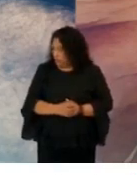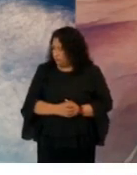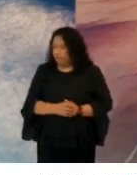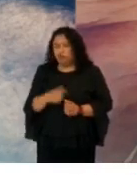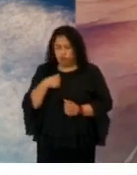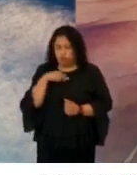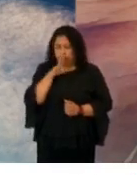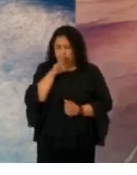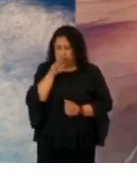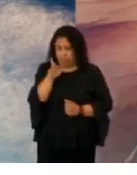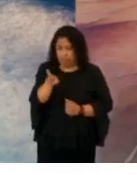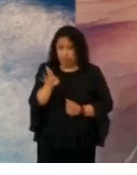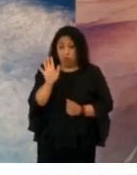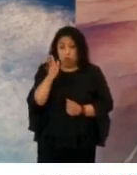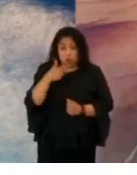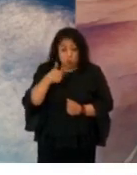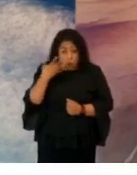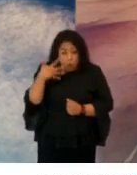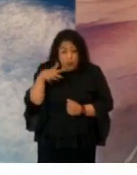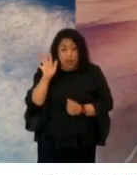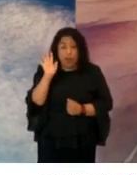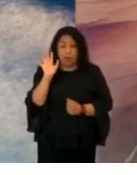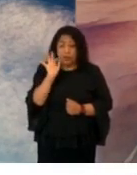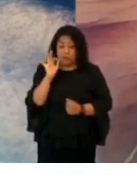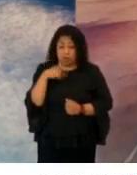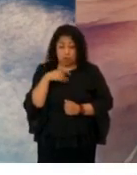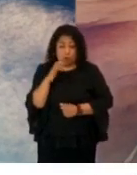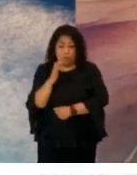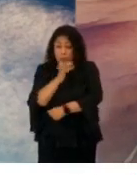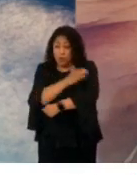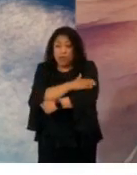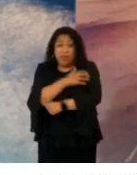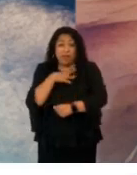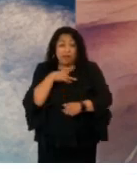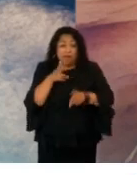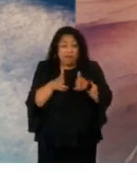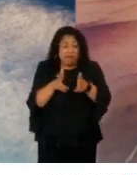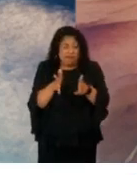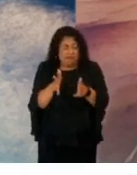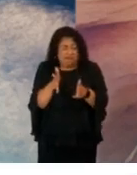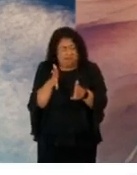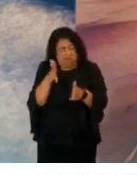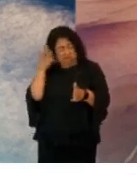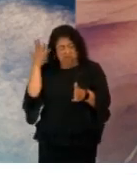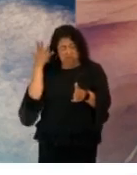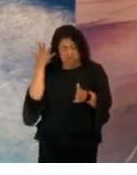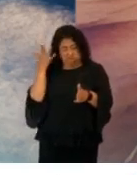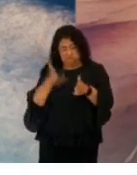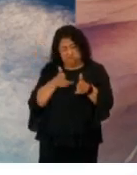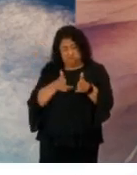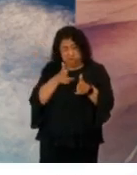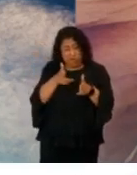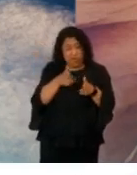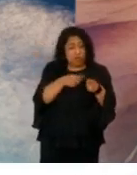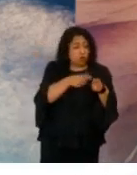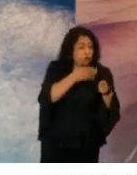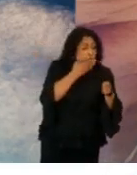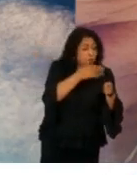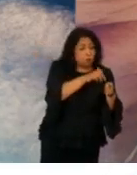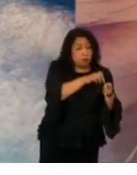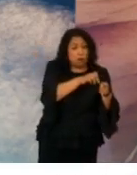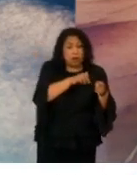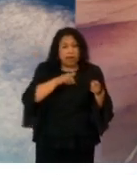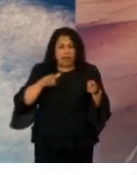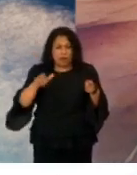Y les dije, si yo tuviera todo el poder, haría un tren de alta velocidad, desde Sonora